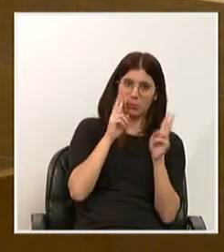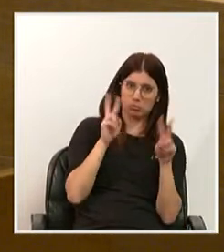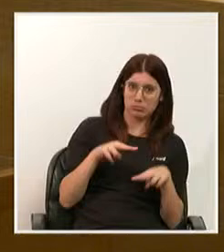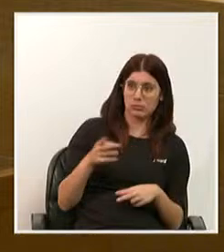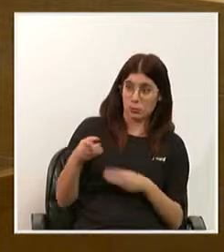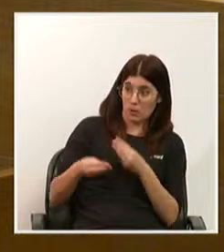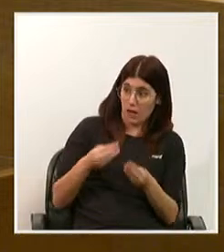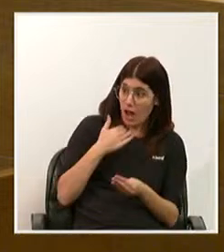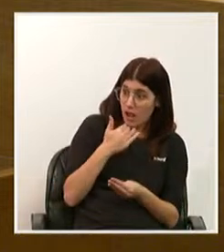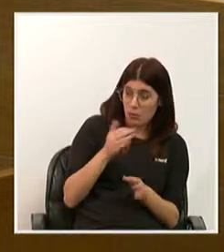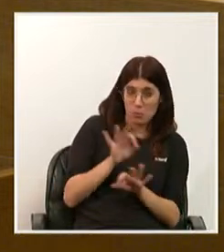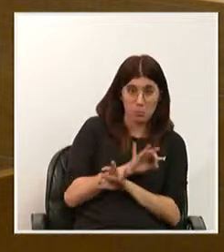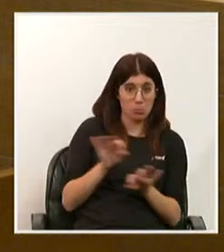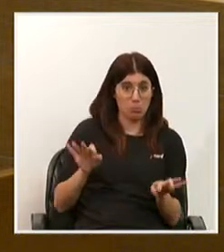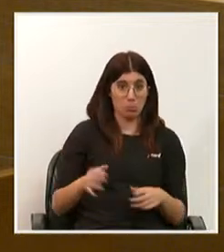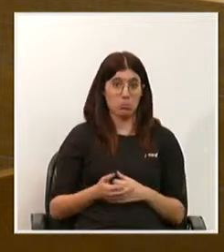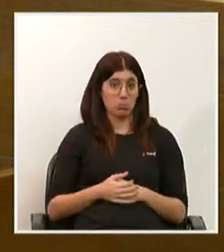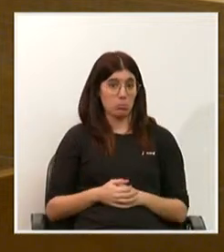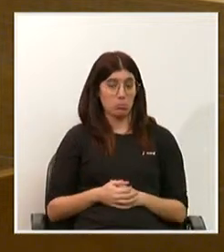algo